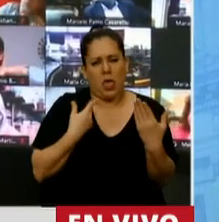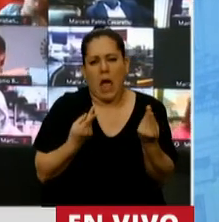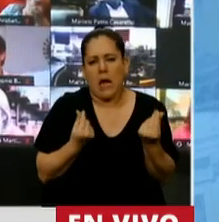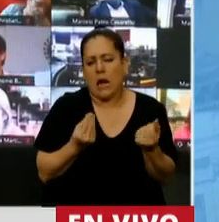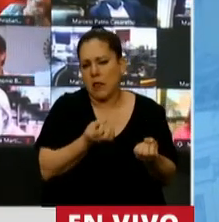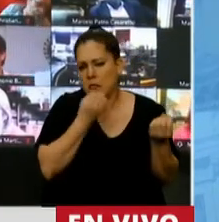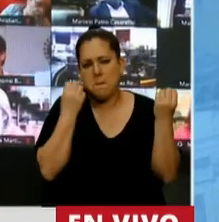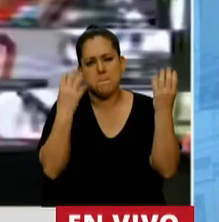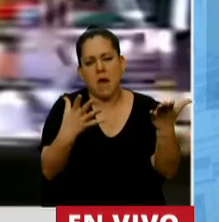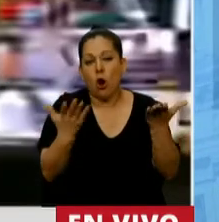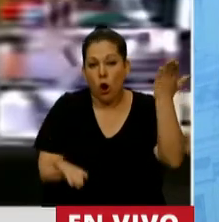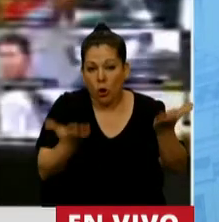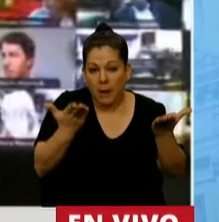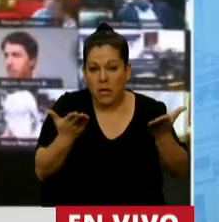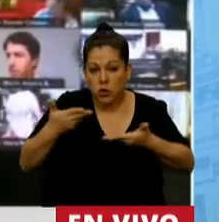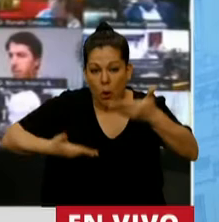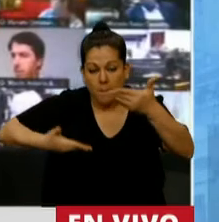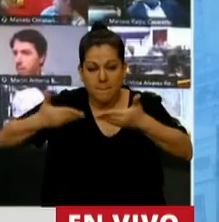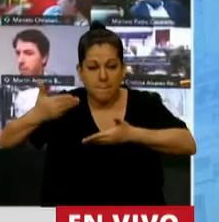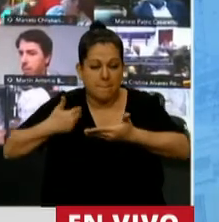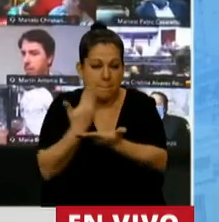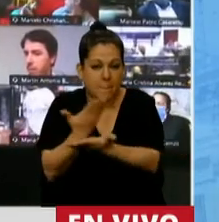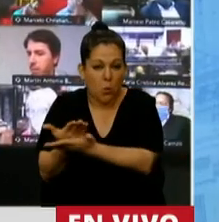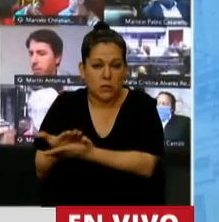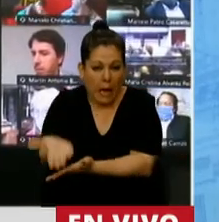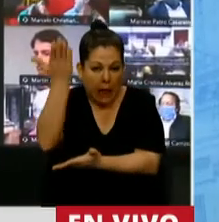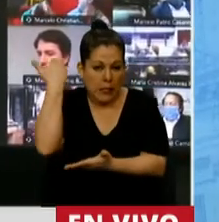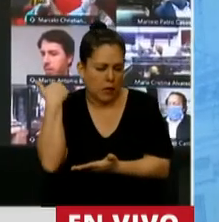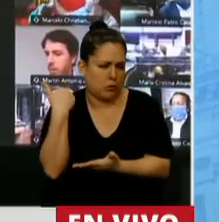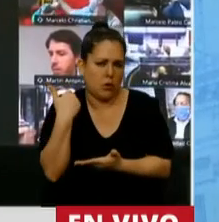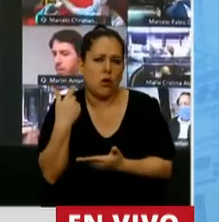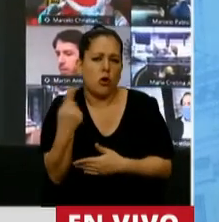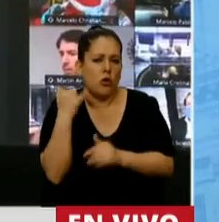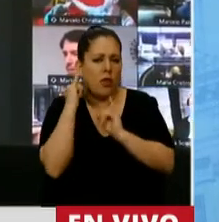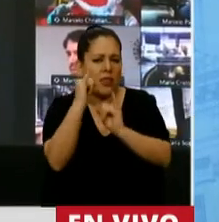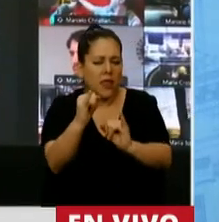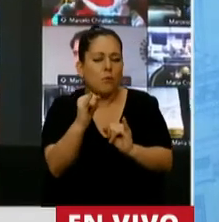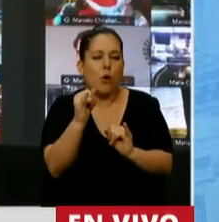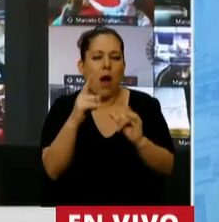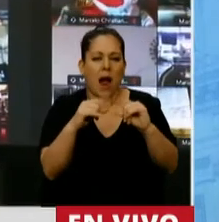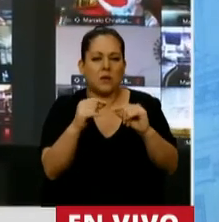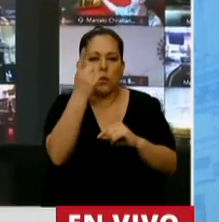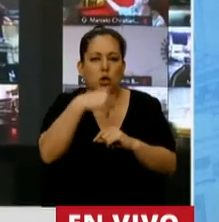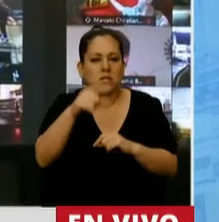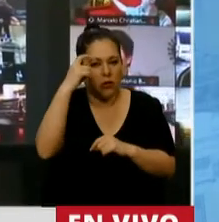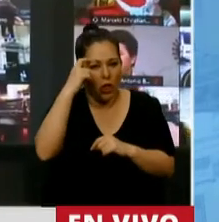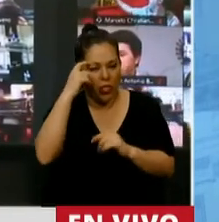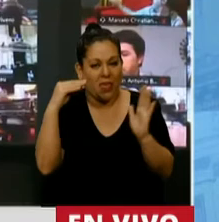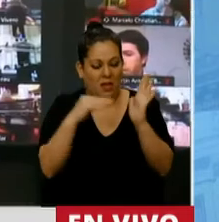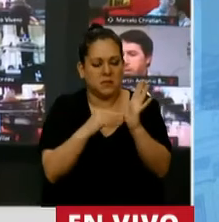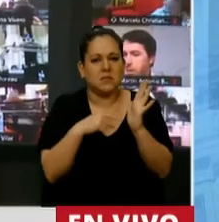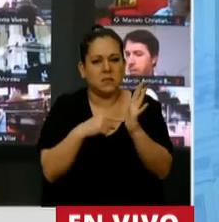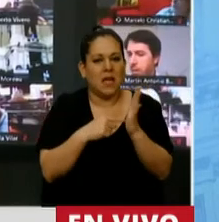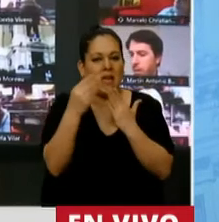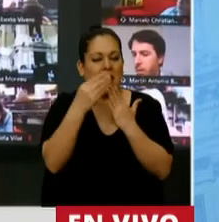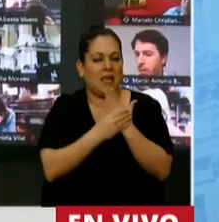de presupuestos anteriores, presidente. Hemos logrado que se incluya el artículo 110, donde el jefe de gabinete